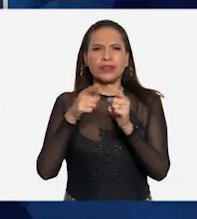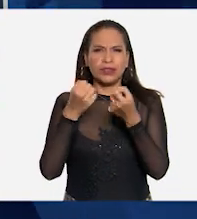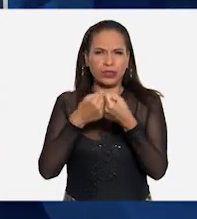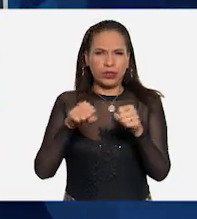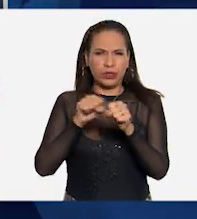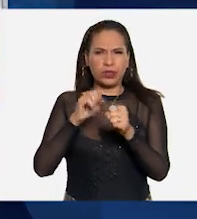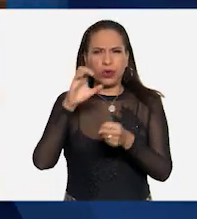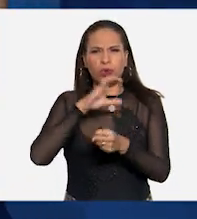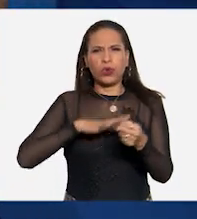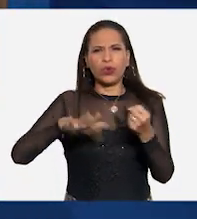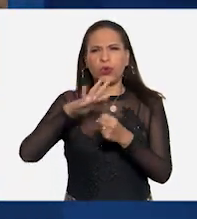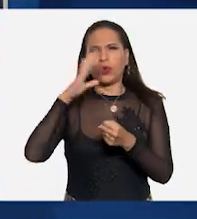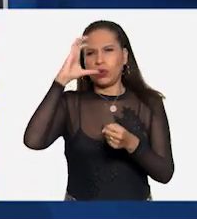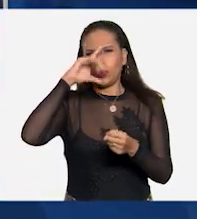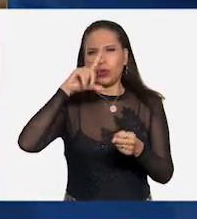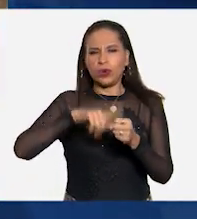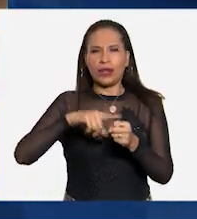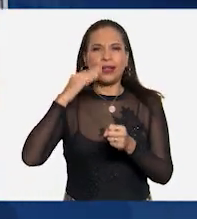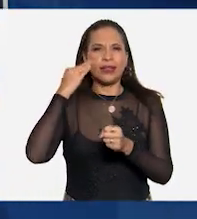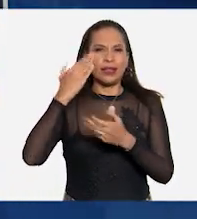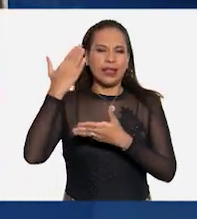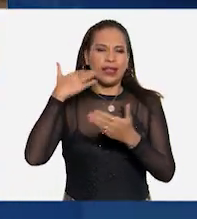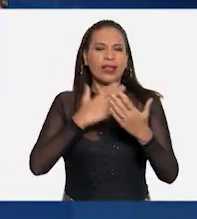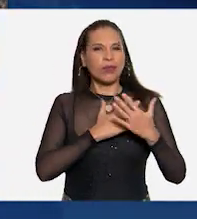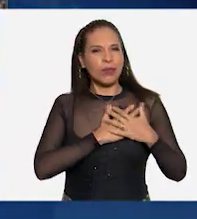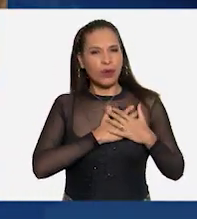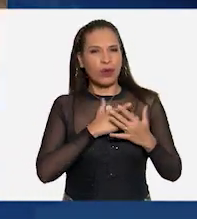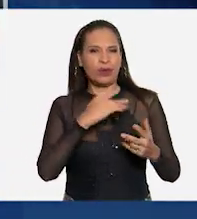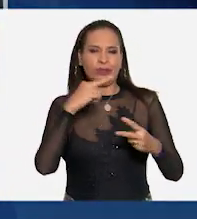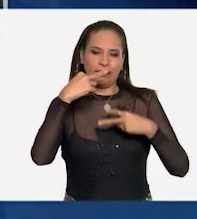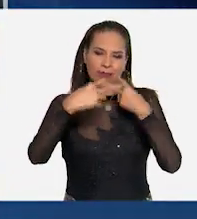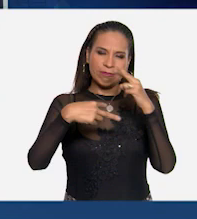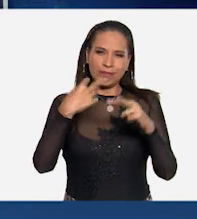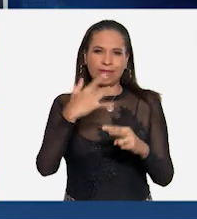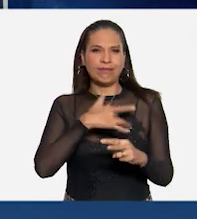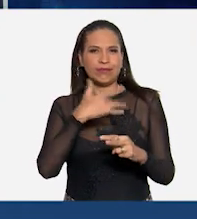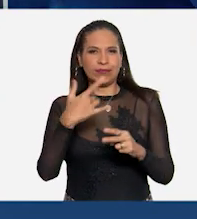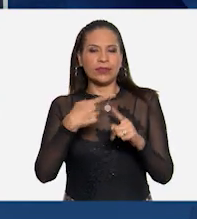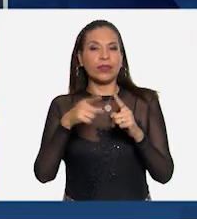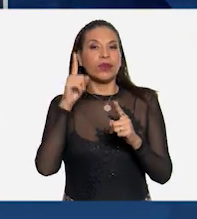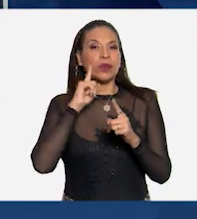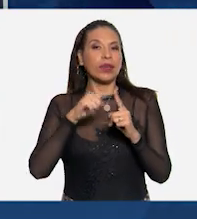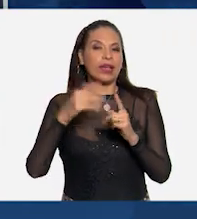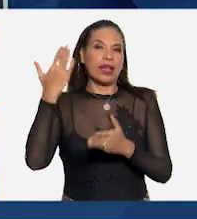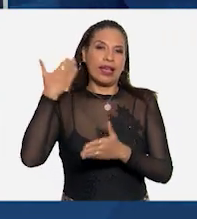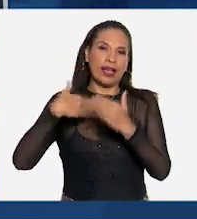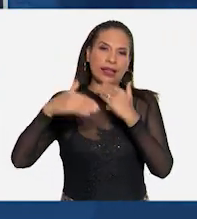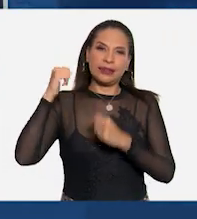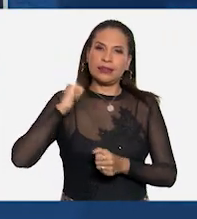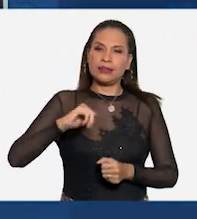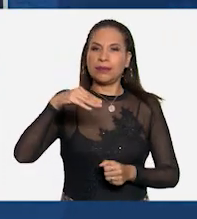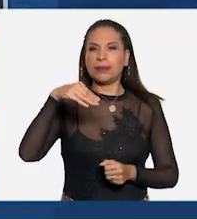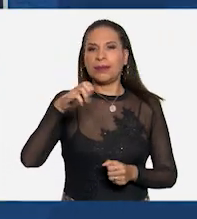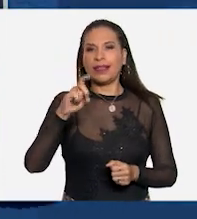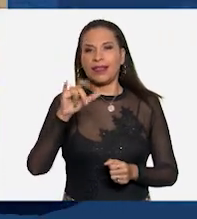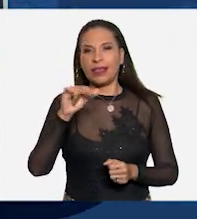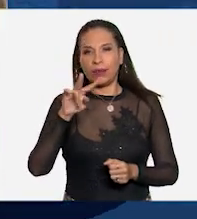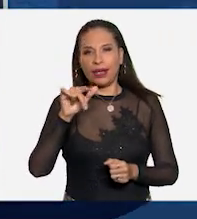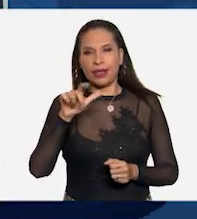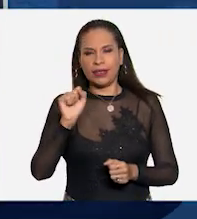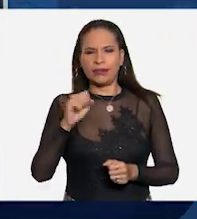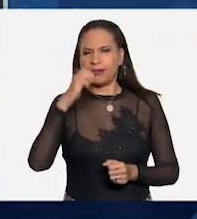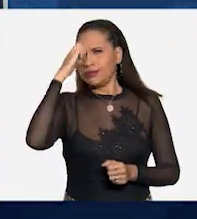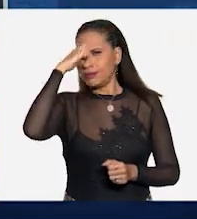aquel momento. El amor, el cortejo, la dama son medievales. Y es más, no